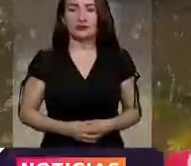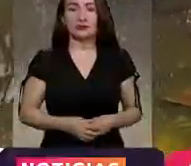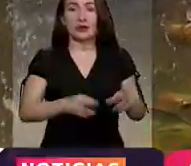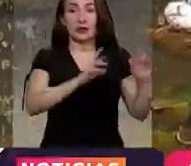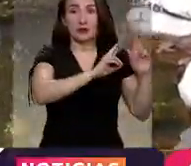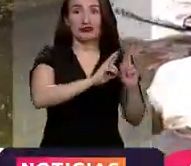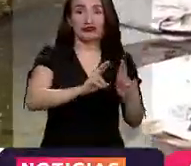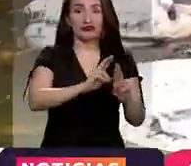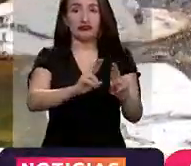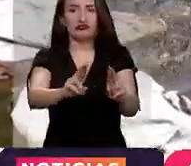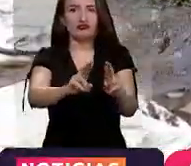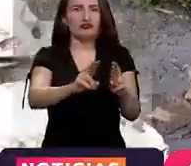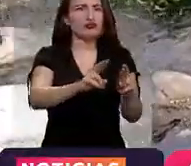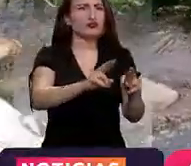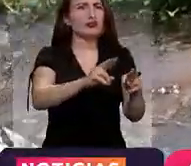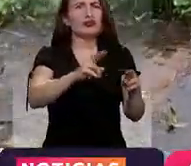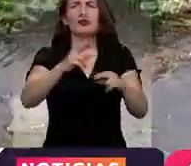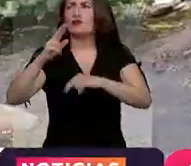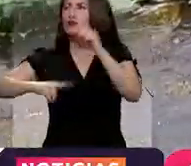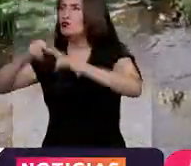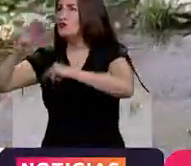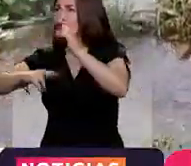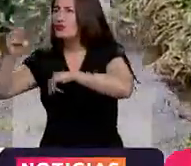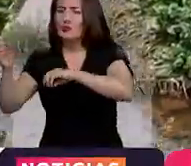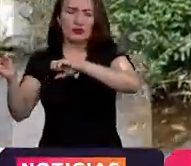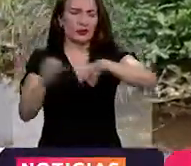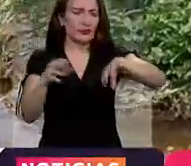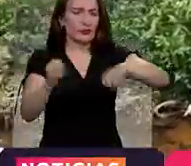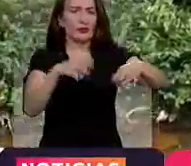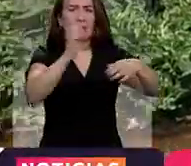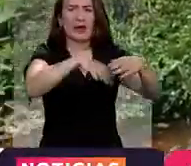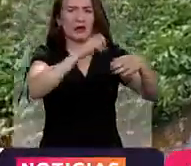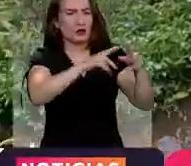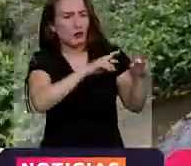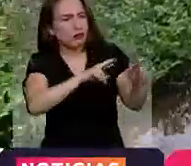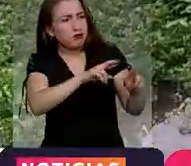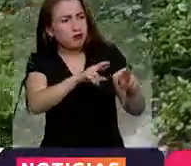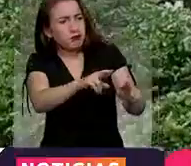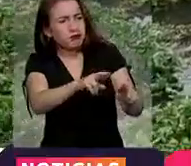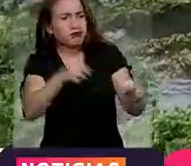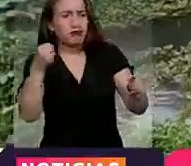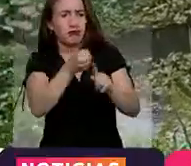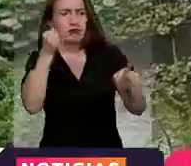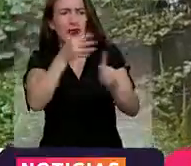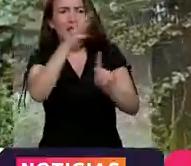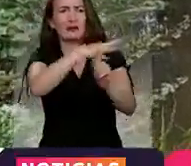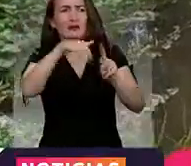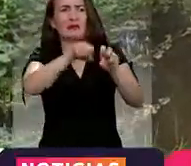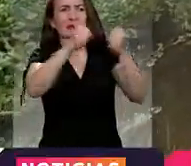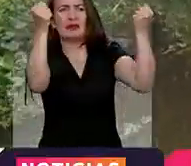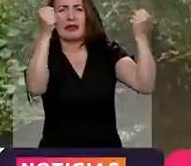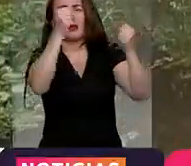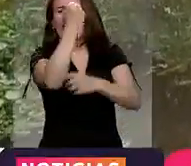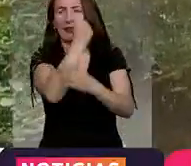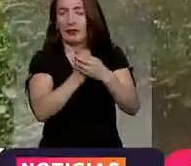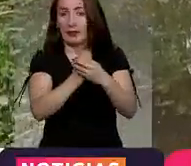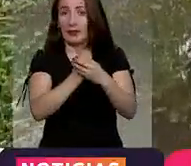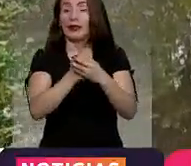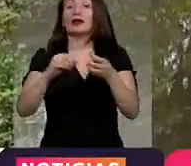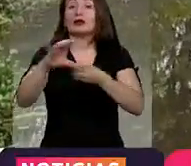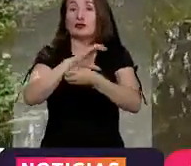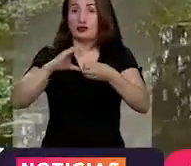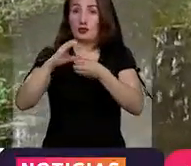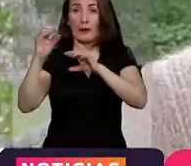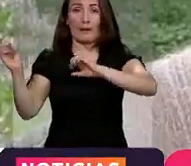La Salitrosa llegan desechos de construcción y basuras que alertaron a la comunidad del sector por el impacto ambiental que se está generando. Los de la ciudad llegan a